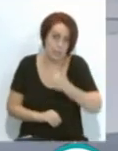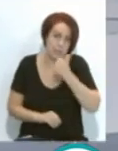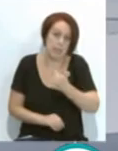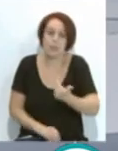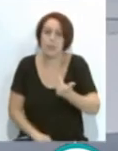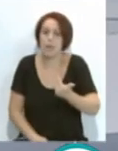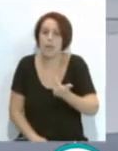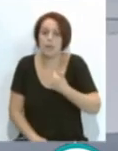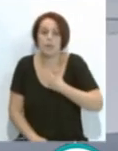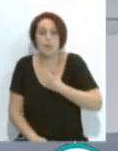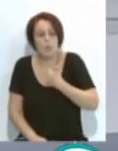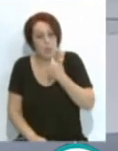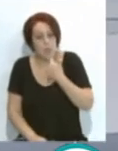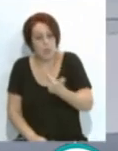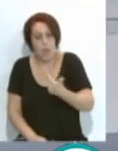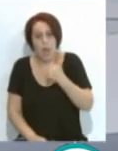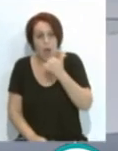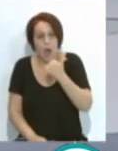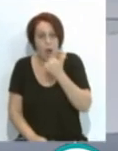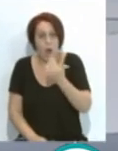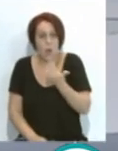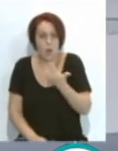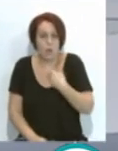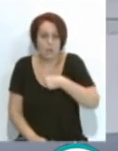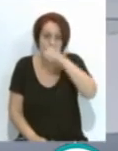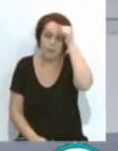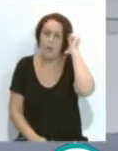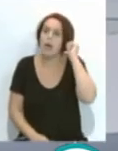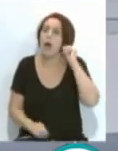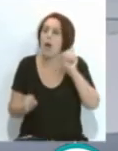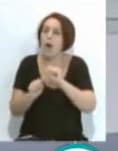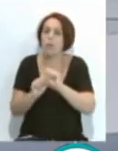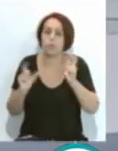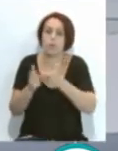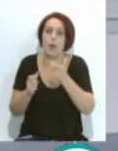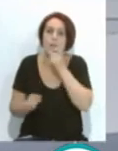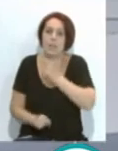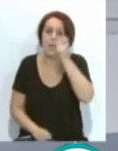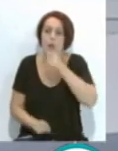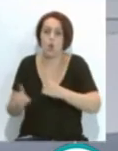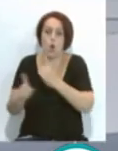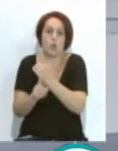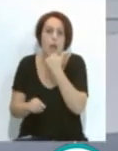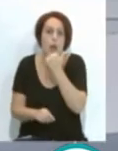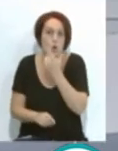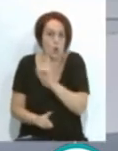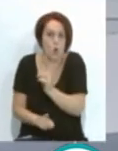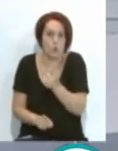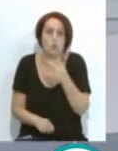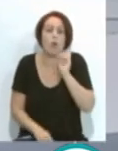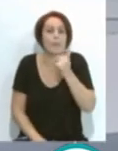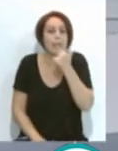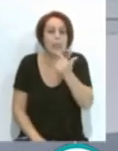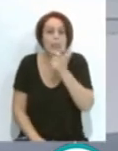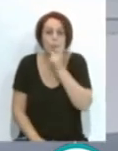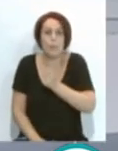que no ha dicho nada inconveniente Álvaro Cervera en contra del colectivo arbitral, sino en que no ha querido pitar el penalti,